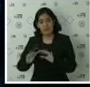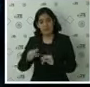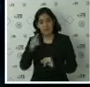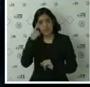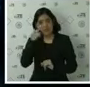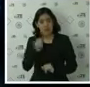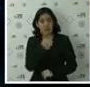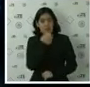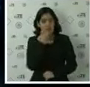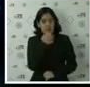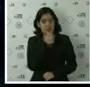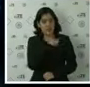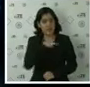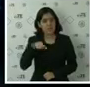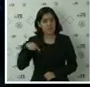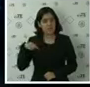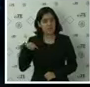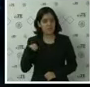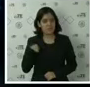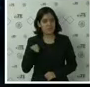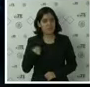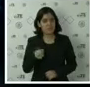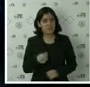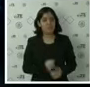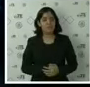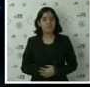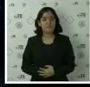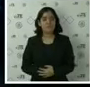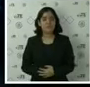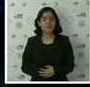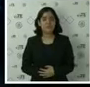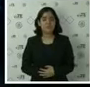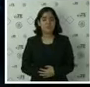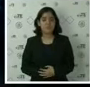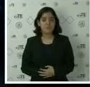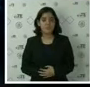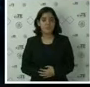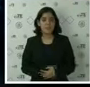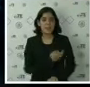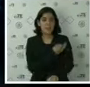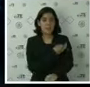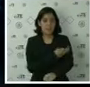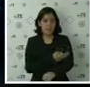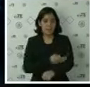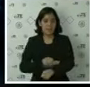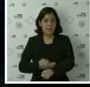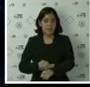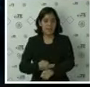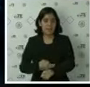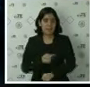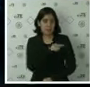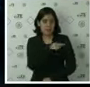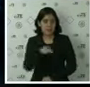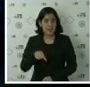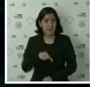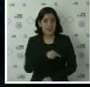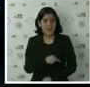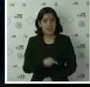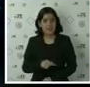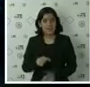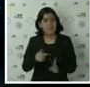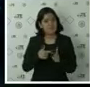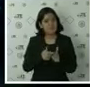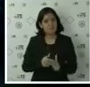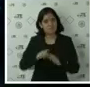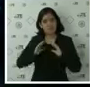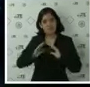la escuela. En la familia, es la familia la que nos formaron y nos seguirán instruyendo como